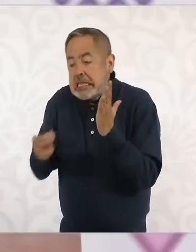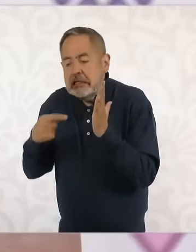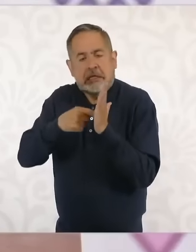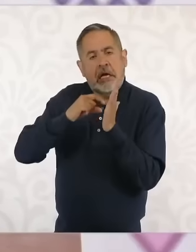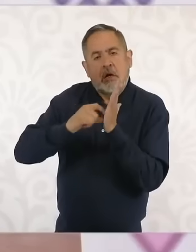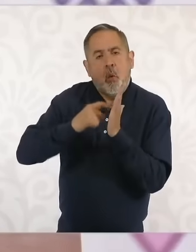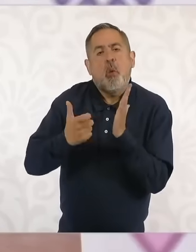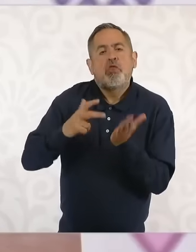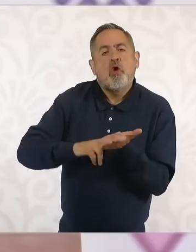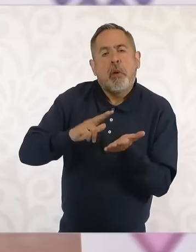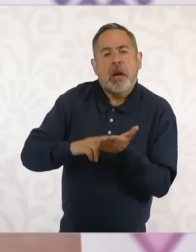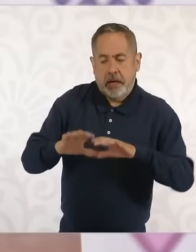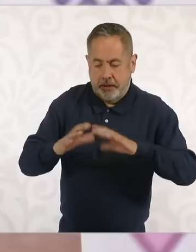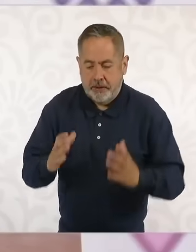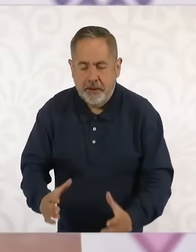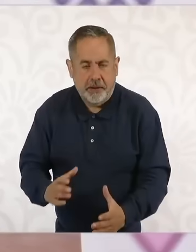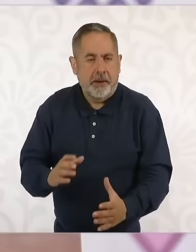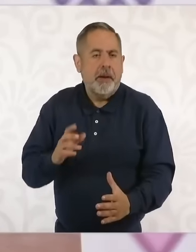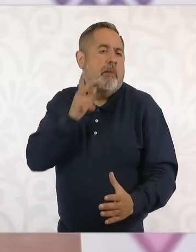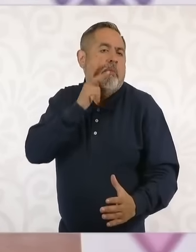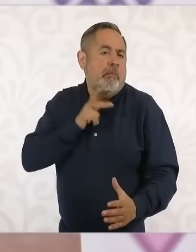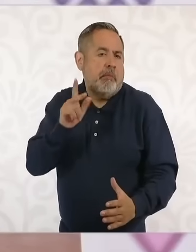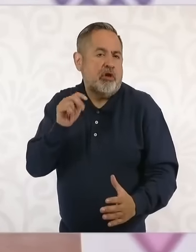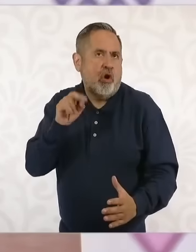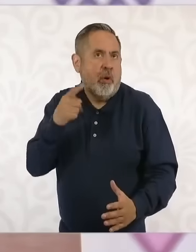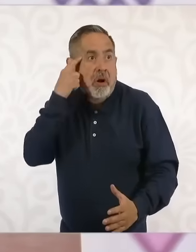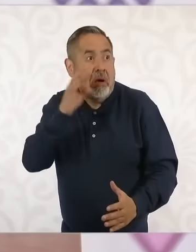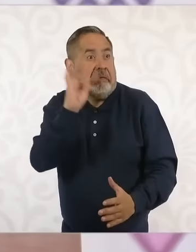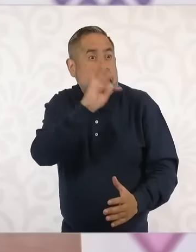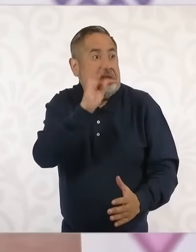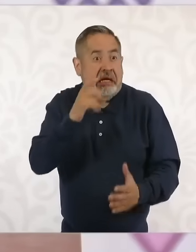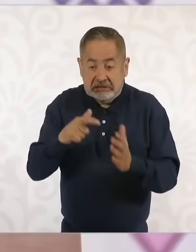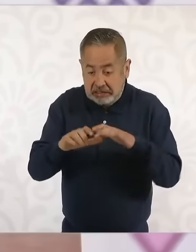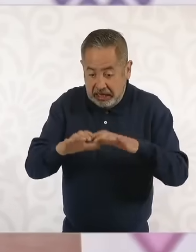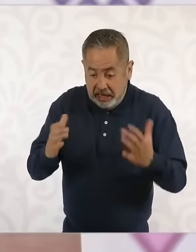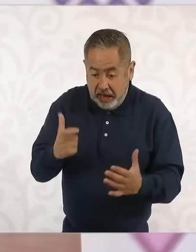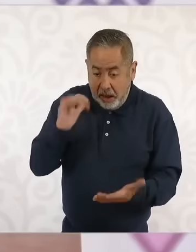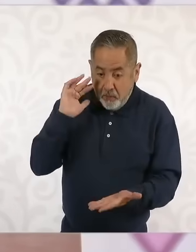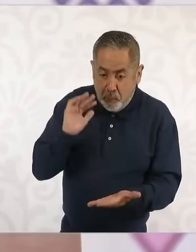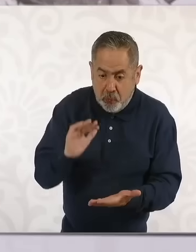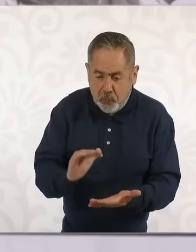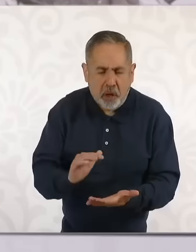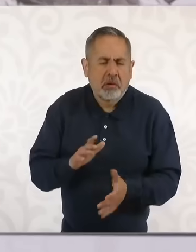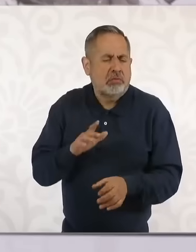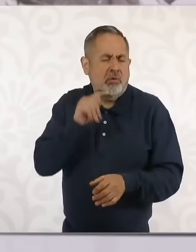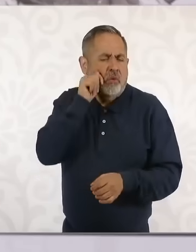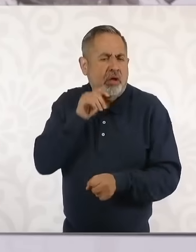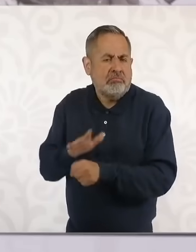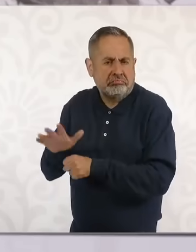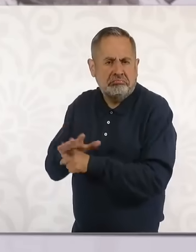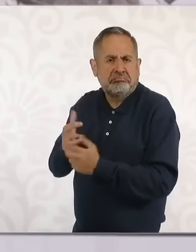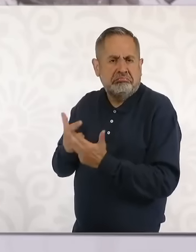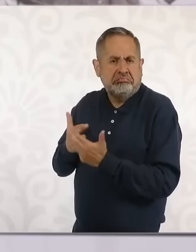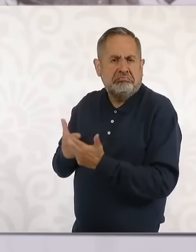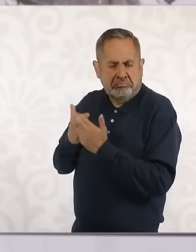garantías en México si es que llegara a bajar el presupuesto nacional a partir de la disminución del precio